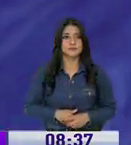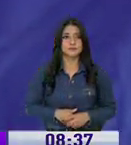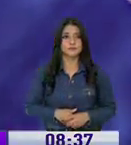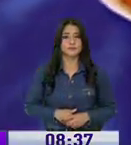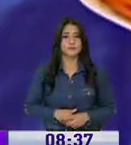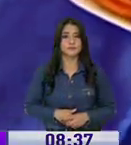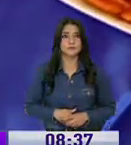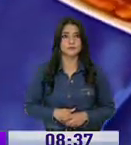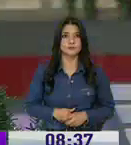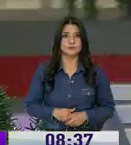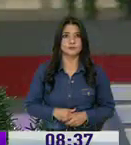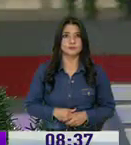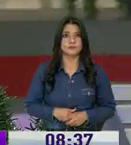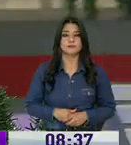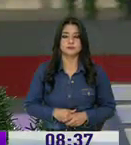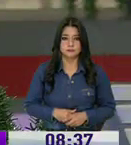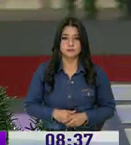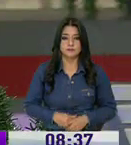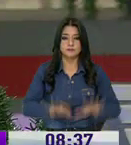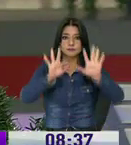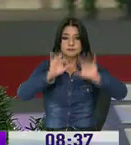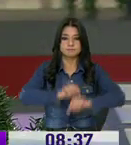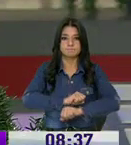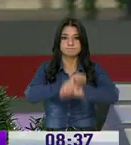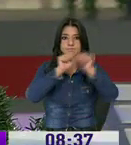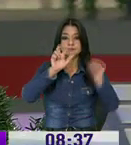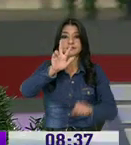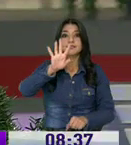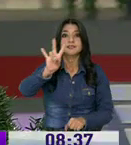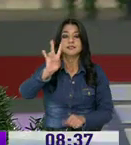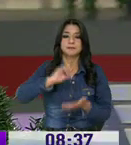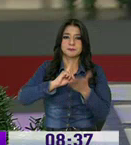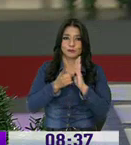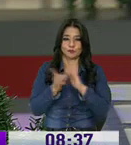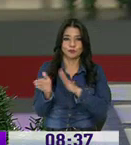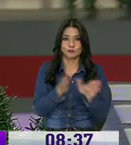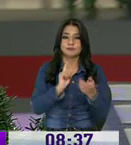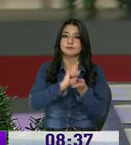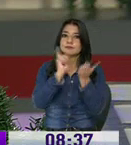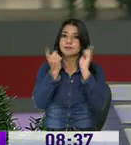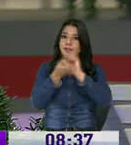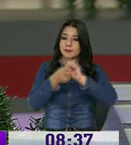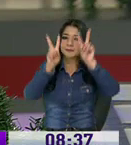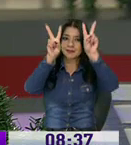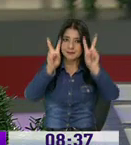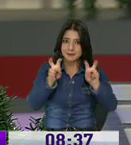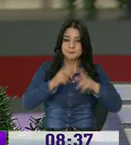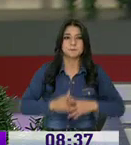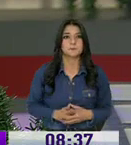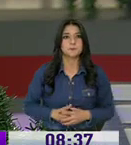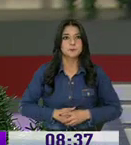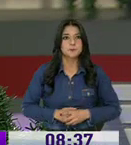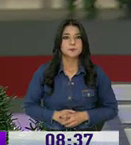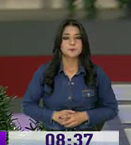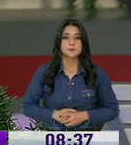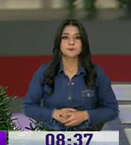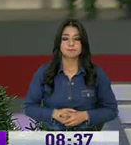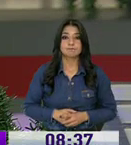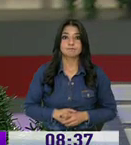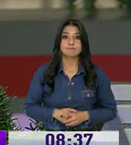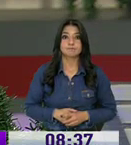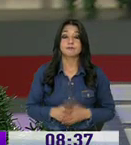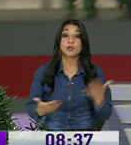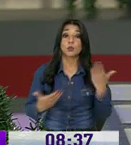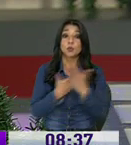Rosero. Son las 8 de la mañana con 37 minutos y ahora cambiamos el ámbito informativo y les contamos que la aplicación de